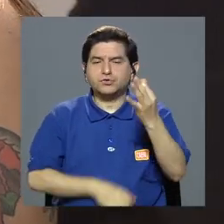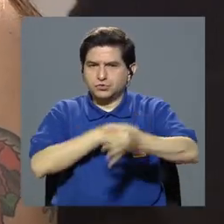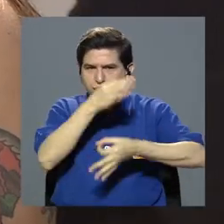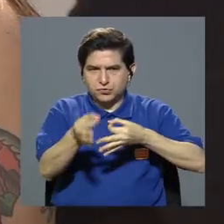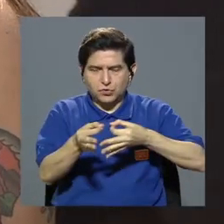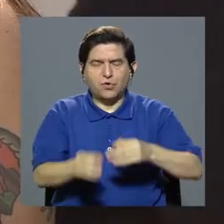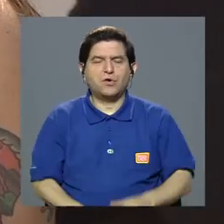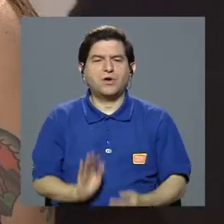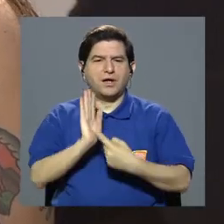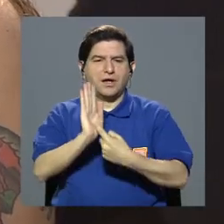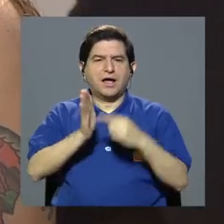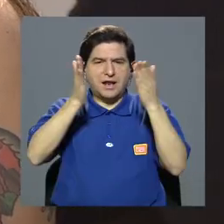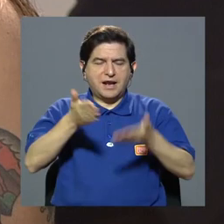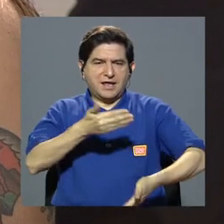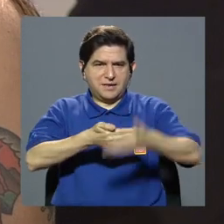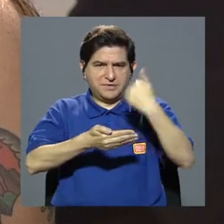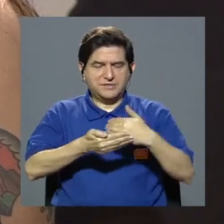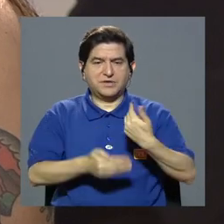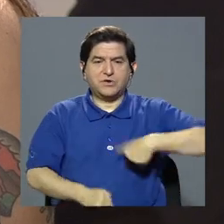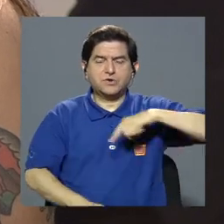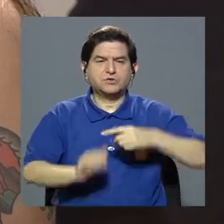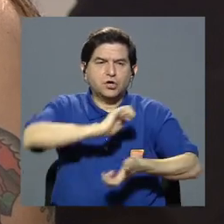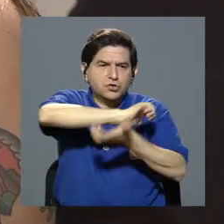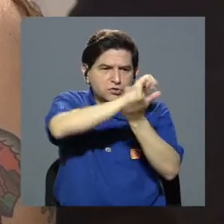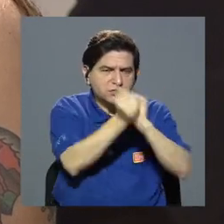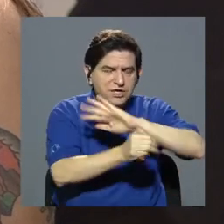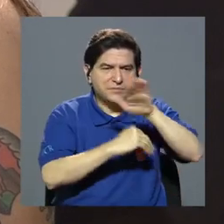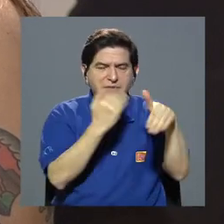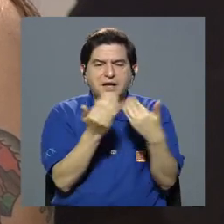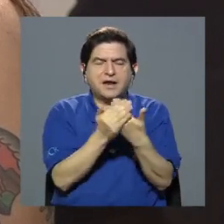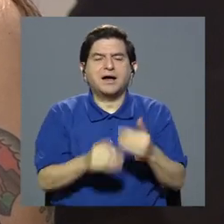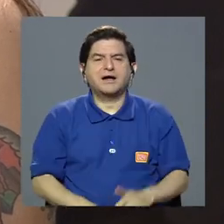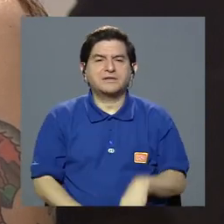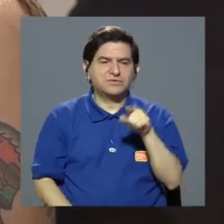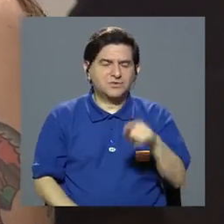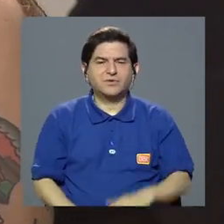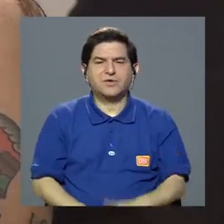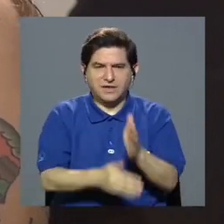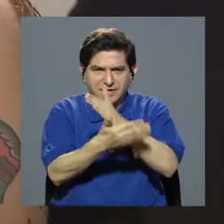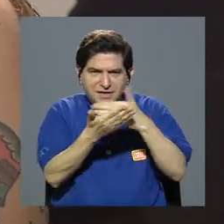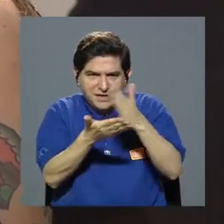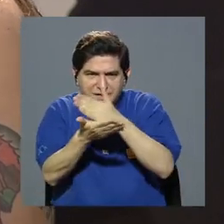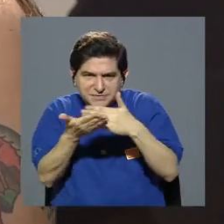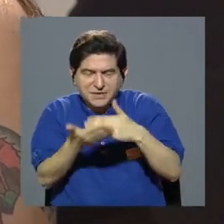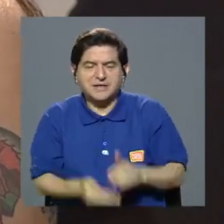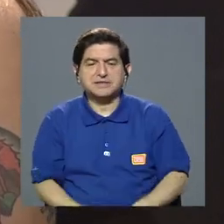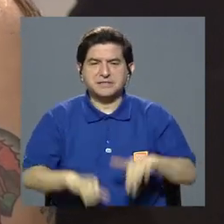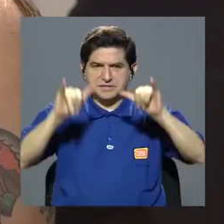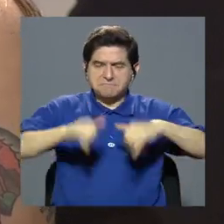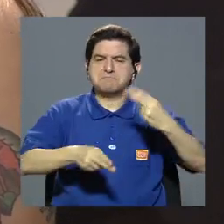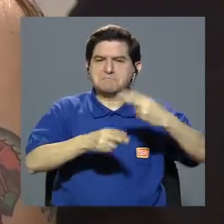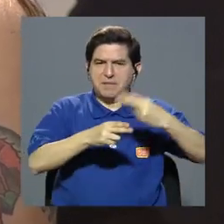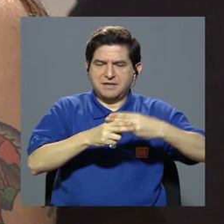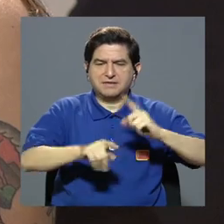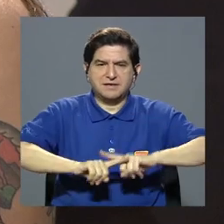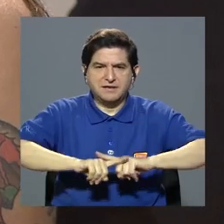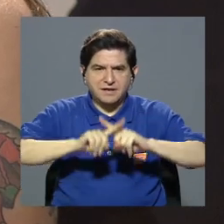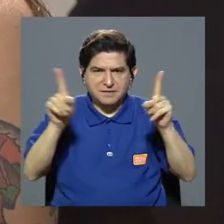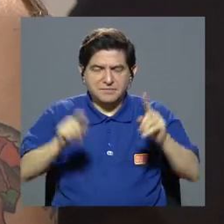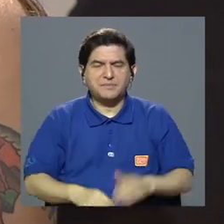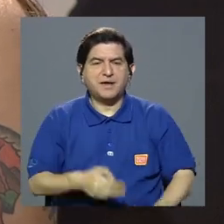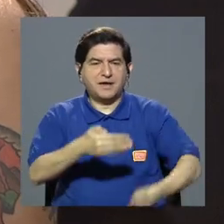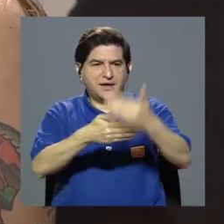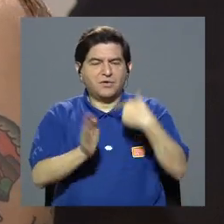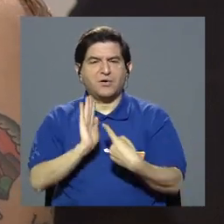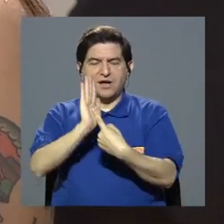solamente que viene a sustituir a la presentadora anterior sino nosotros le hicimos un replanteamiento toda la sección entonces a pesar de que la sección mantuvo su nombre hubo de